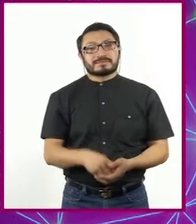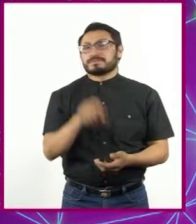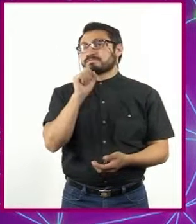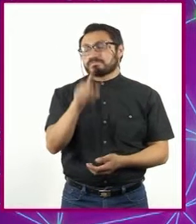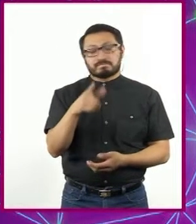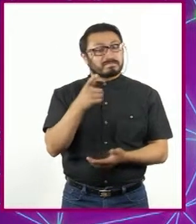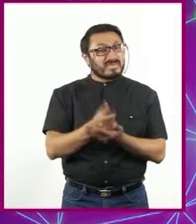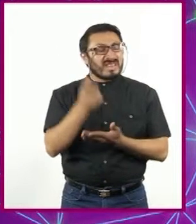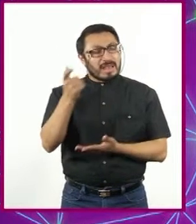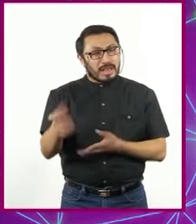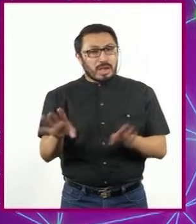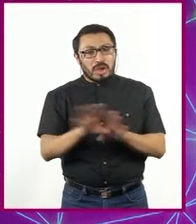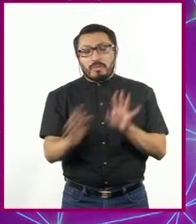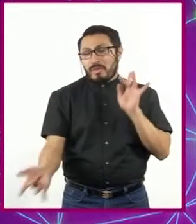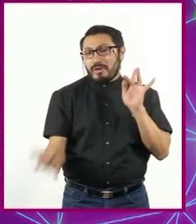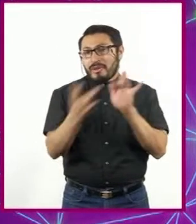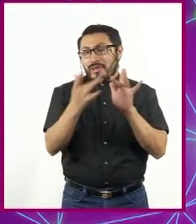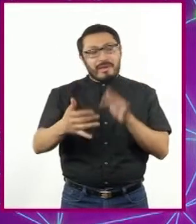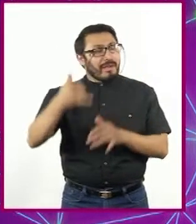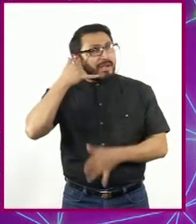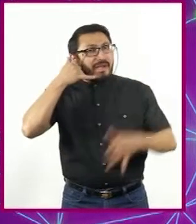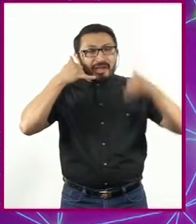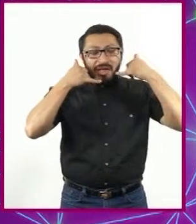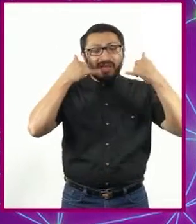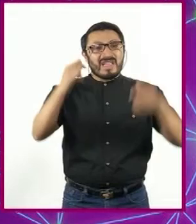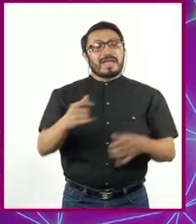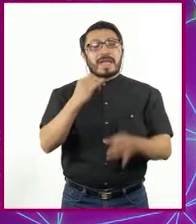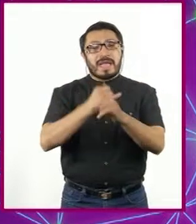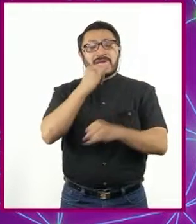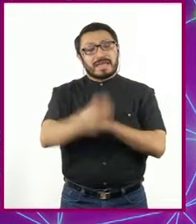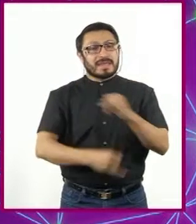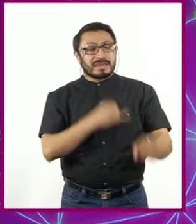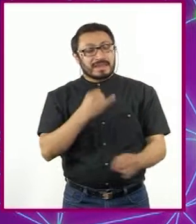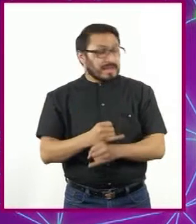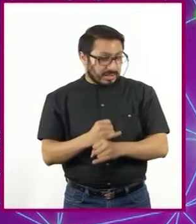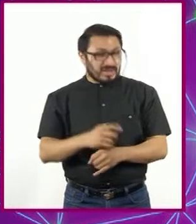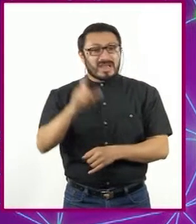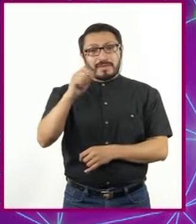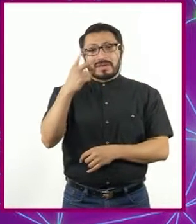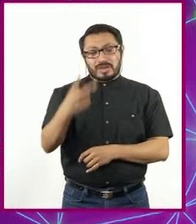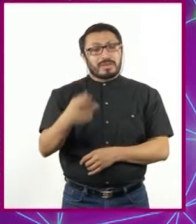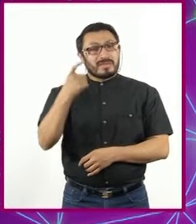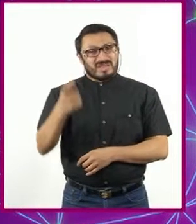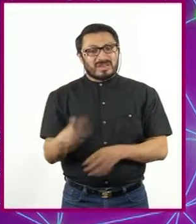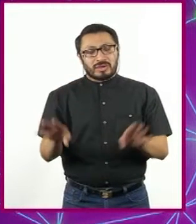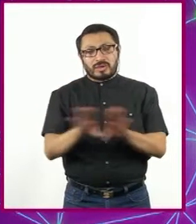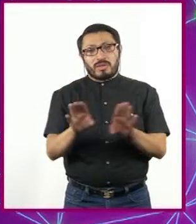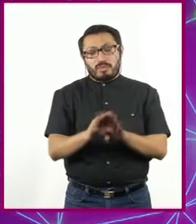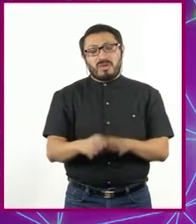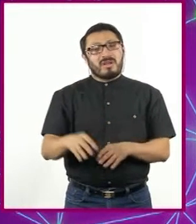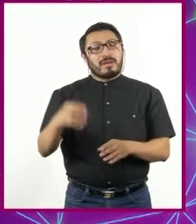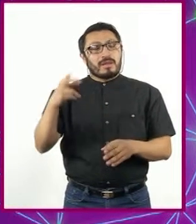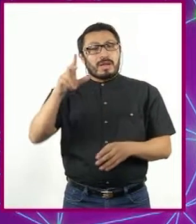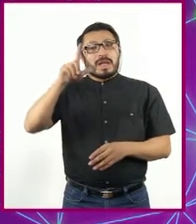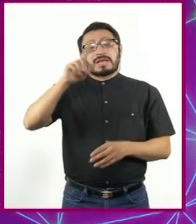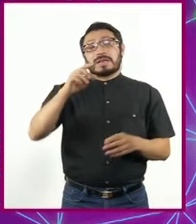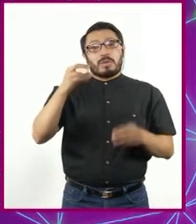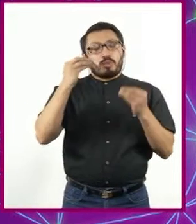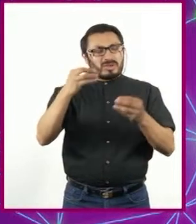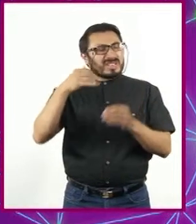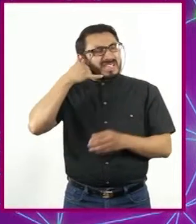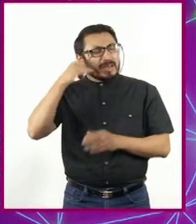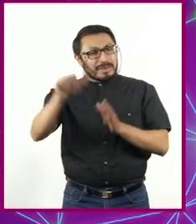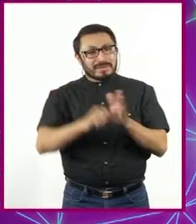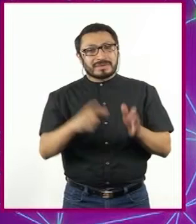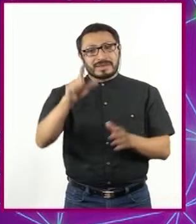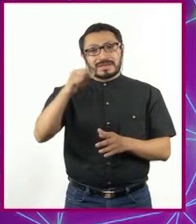cobraron un enlace de llamadas internacionales de 22 pesos, por un excedente de llamadas mensuales 78 pesos,